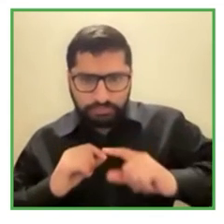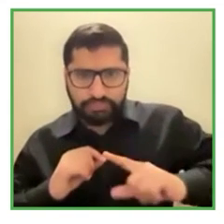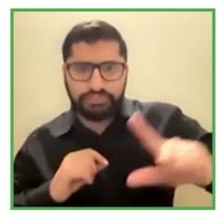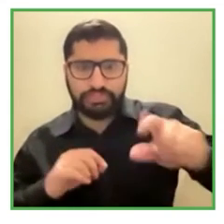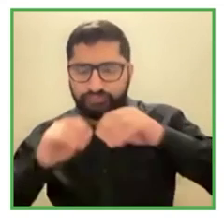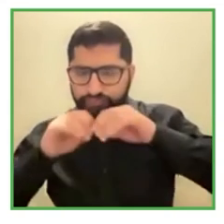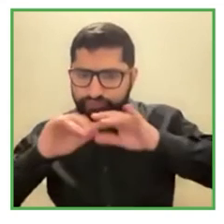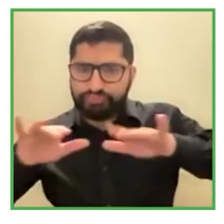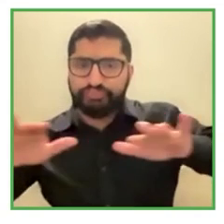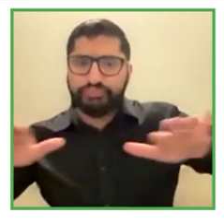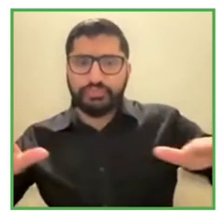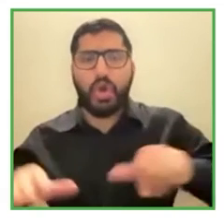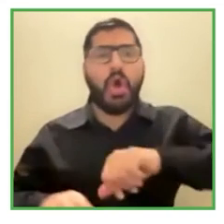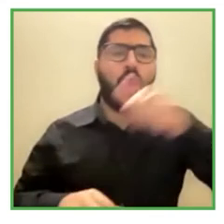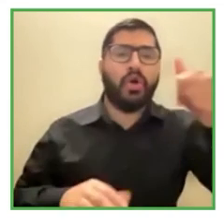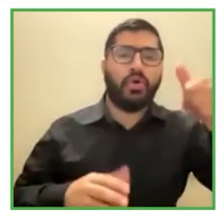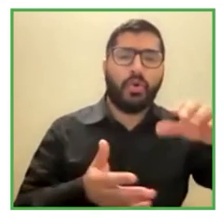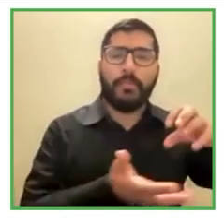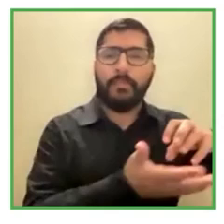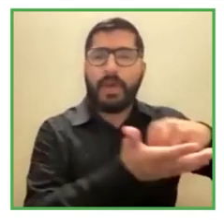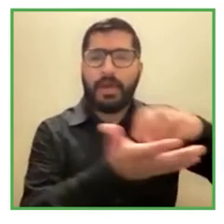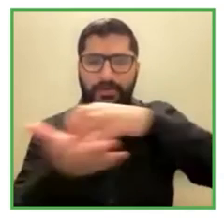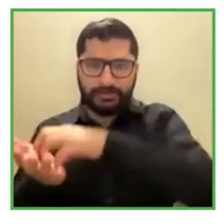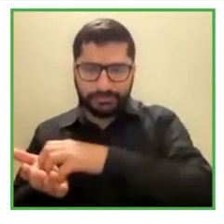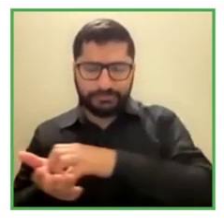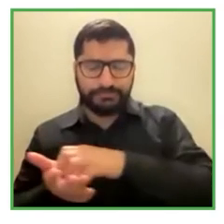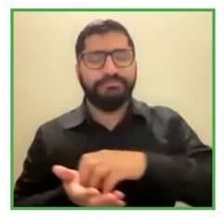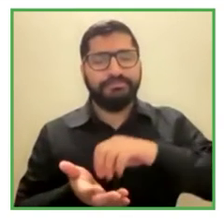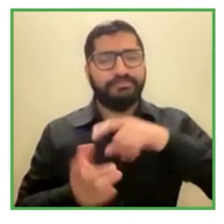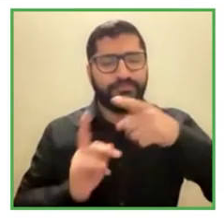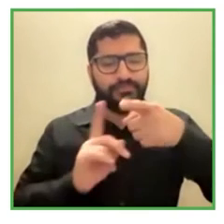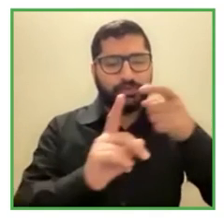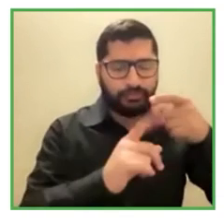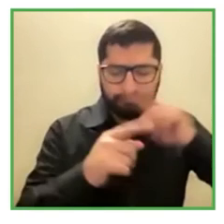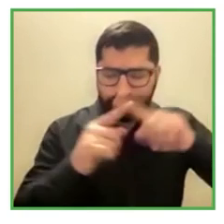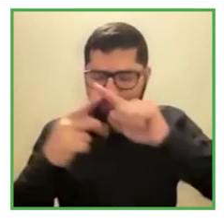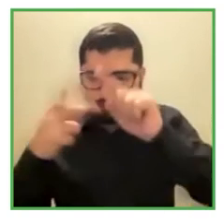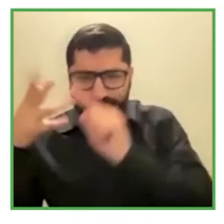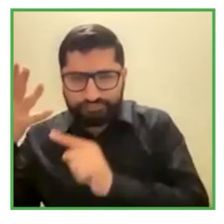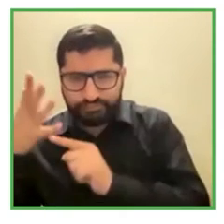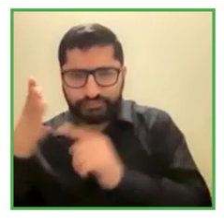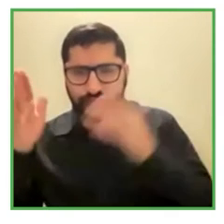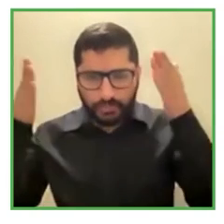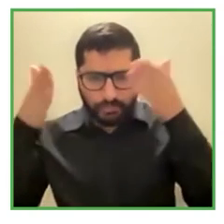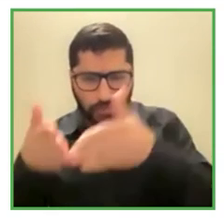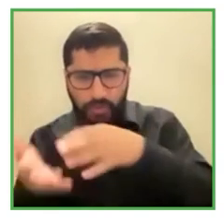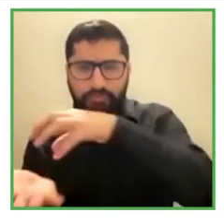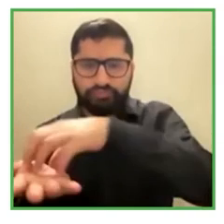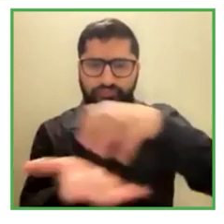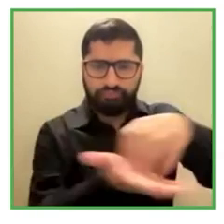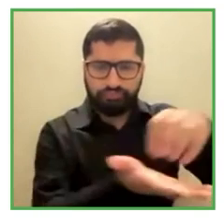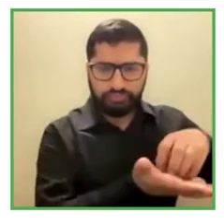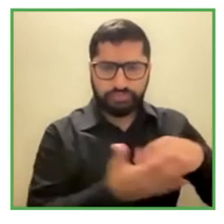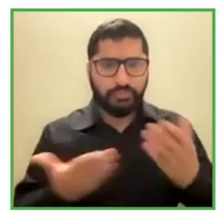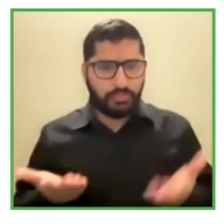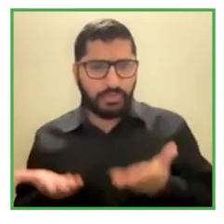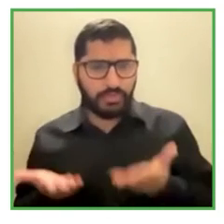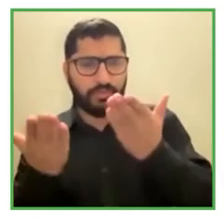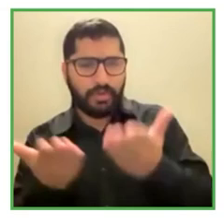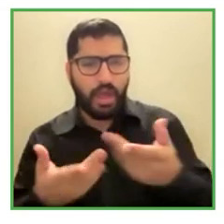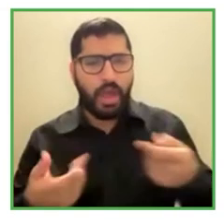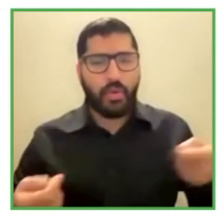países son básicamente, estamos enfocados en las regiones entregando aporte en